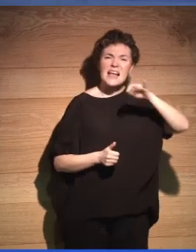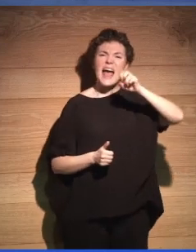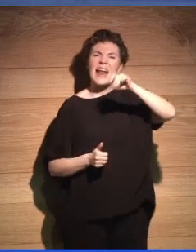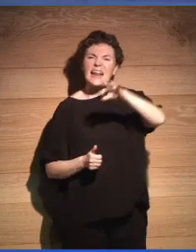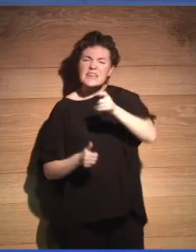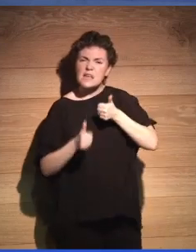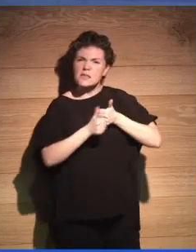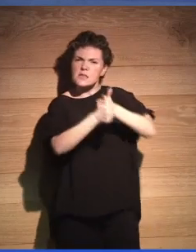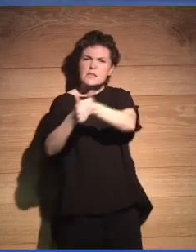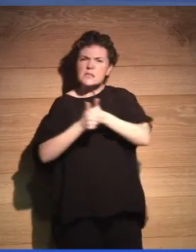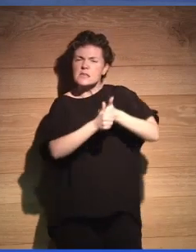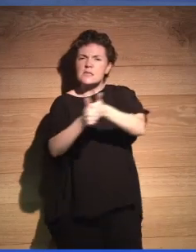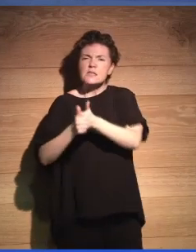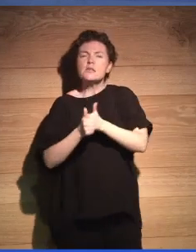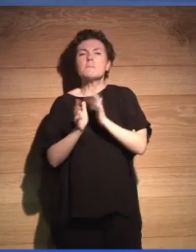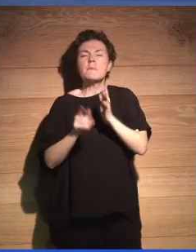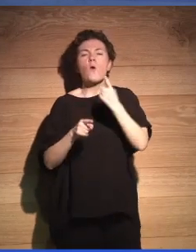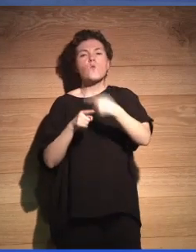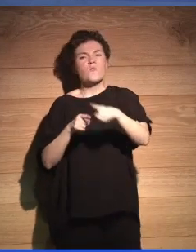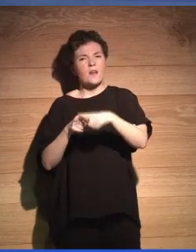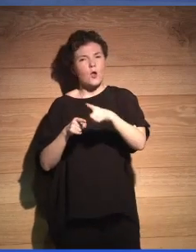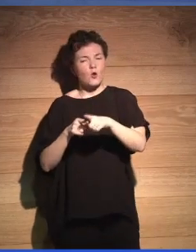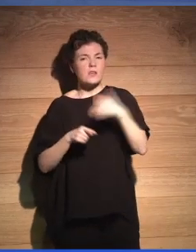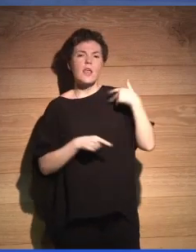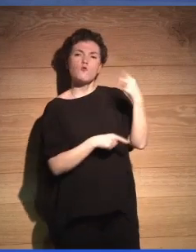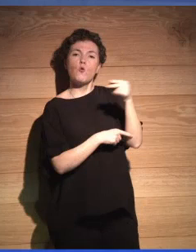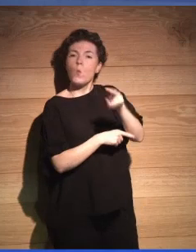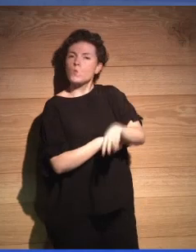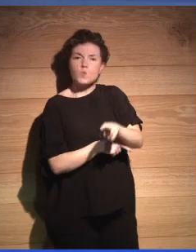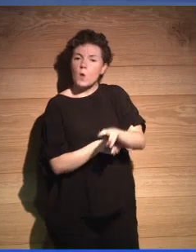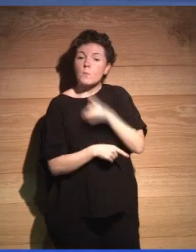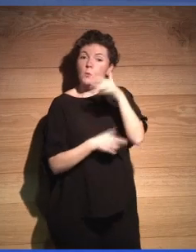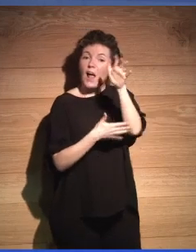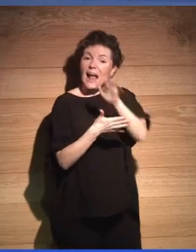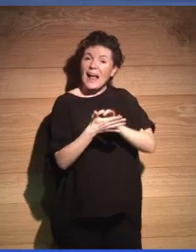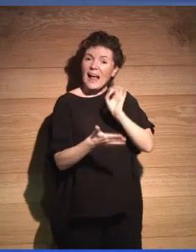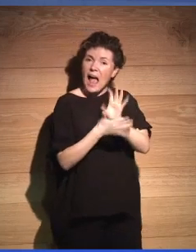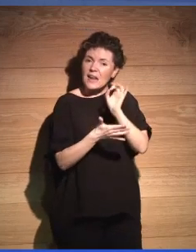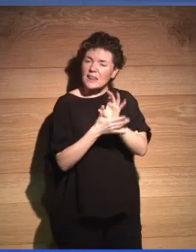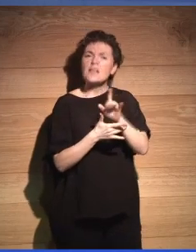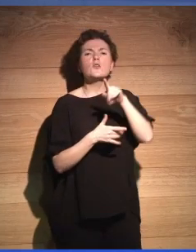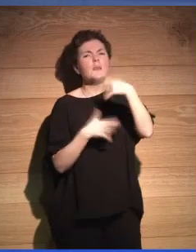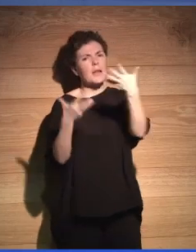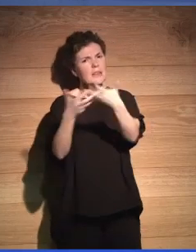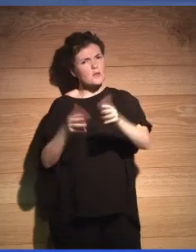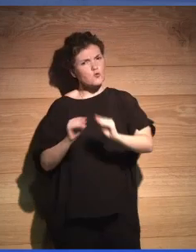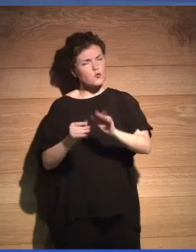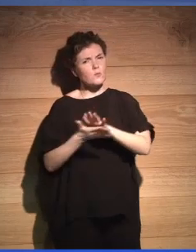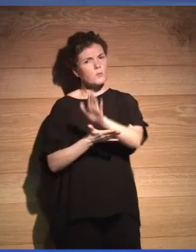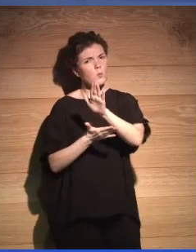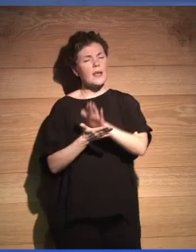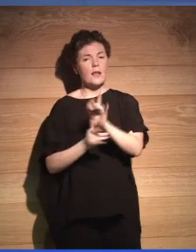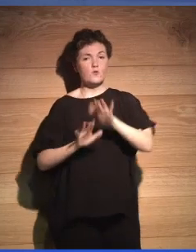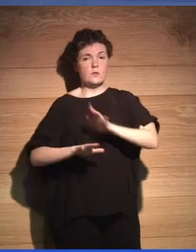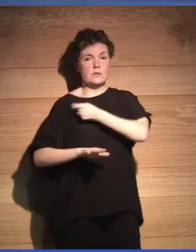comunistas, una cosa que nunca lo negó, porque en las cartas que escribía después, también en los textos que publicó sobre